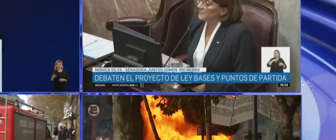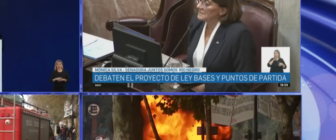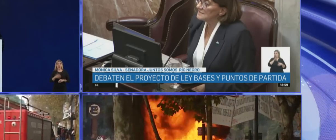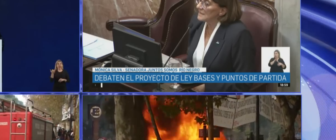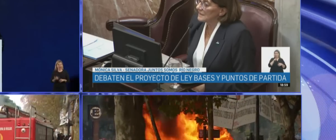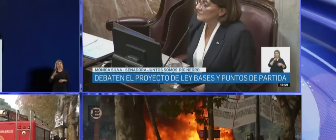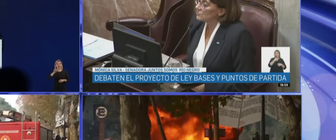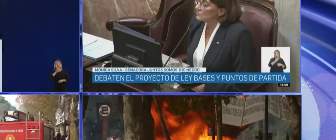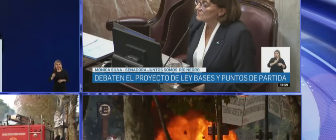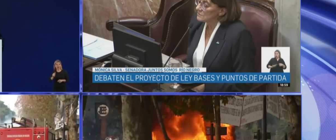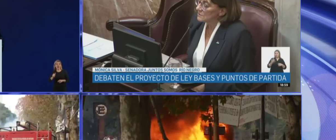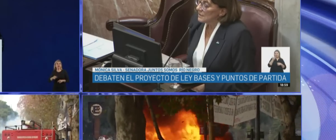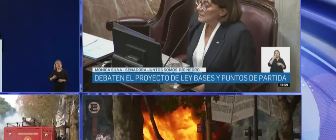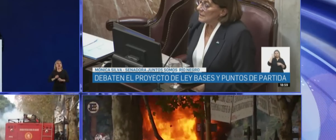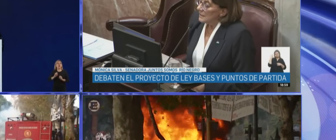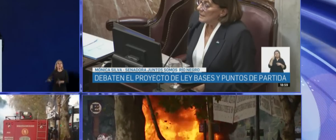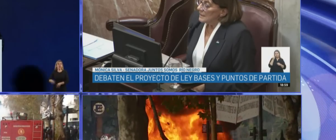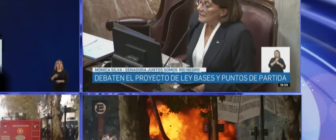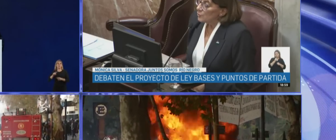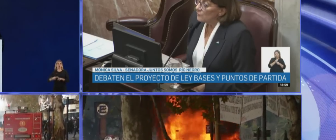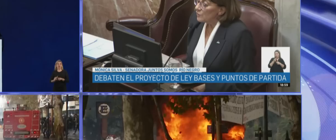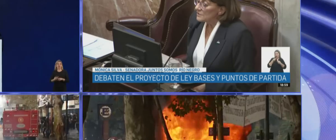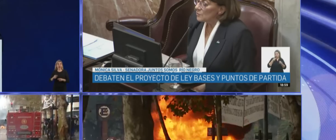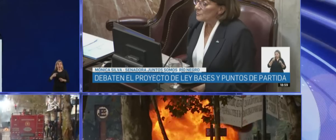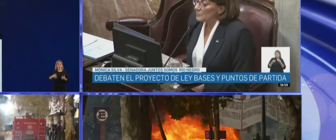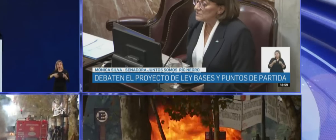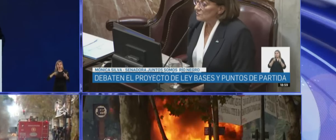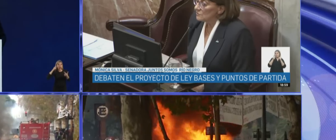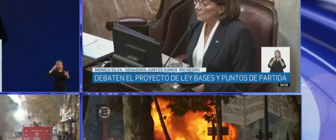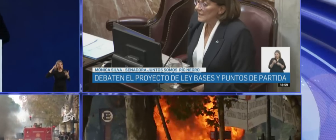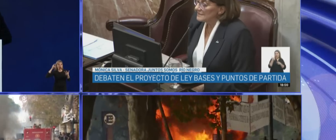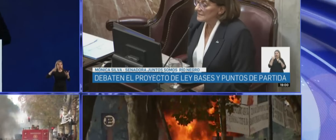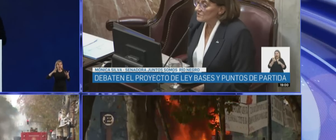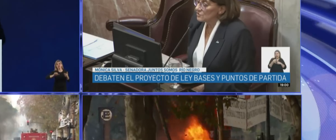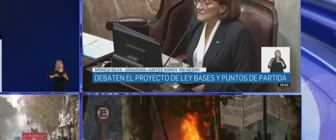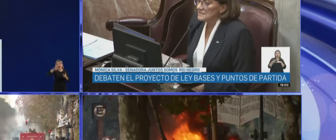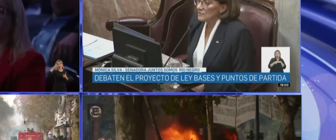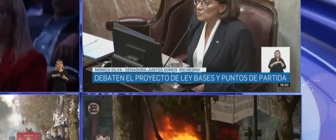casta inmunda política, lo estamos logrando, estamos venciendo la inflación.